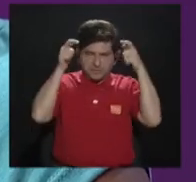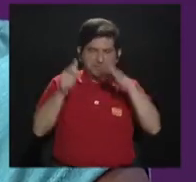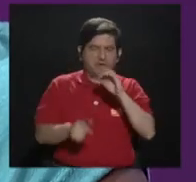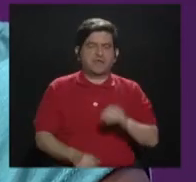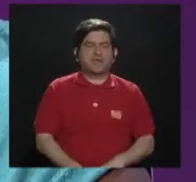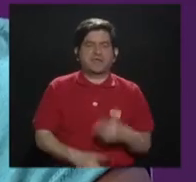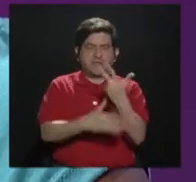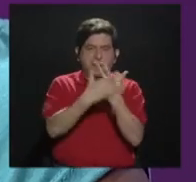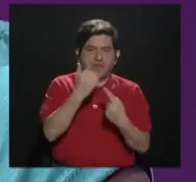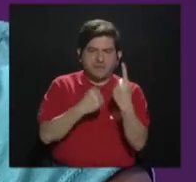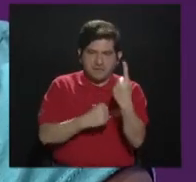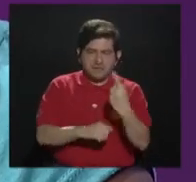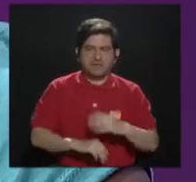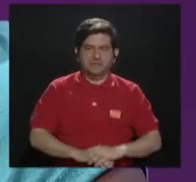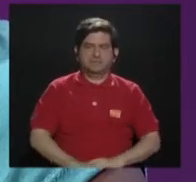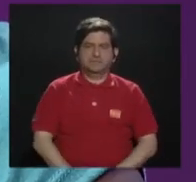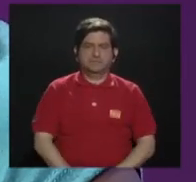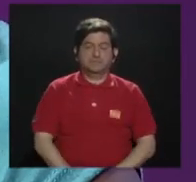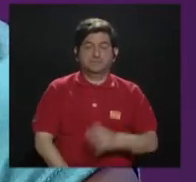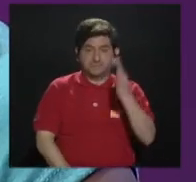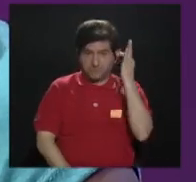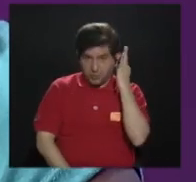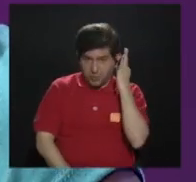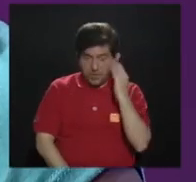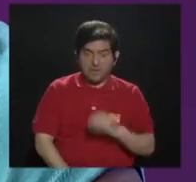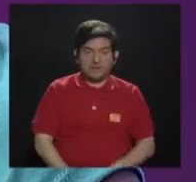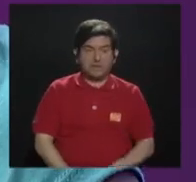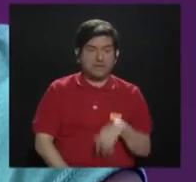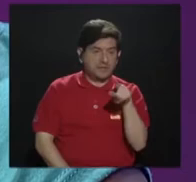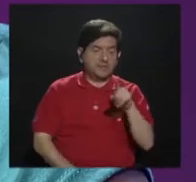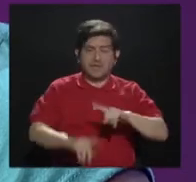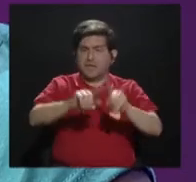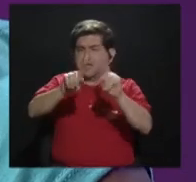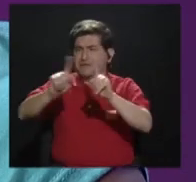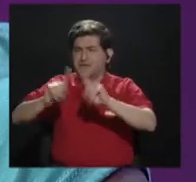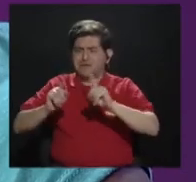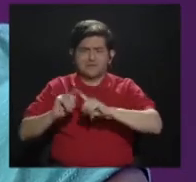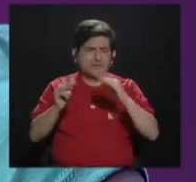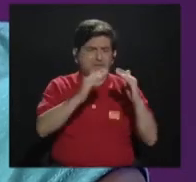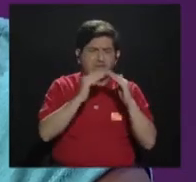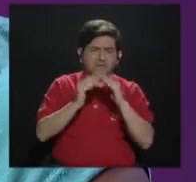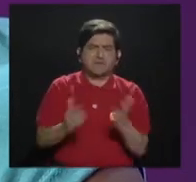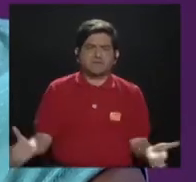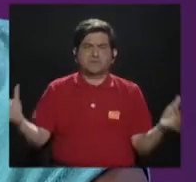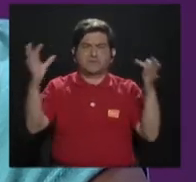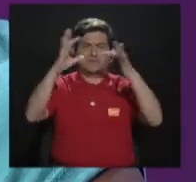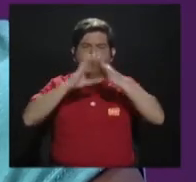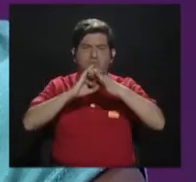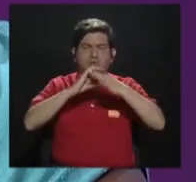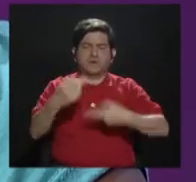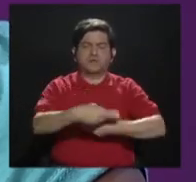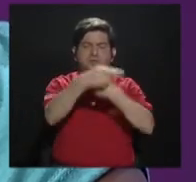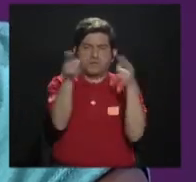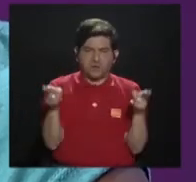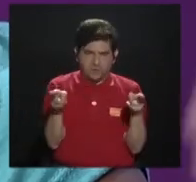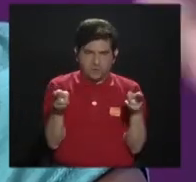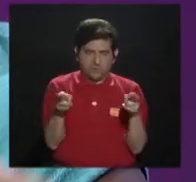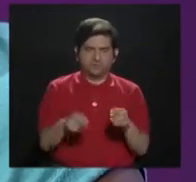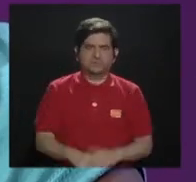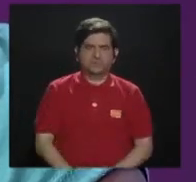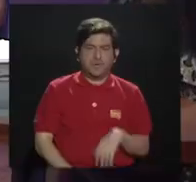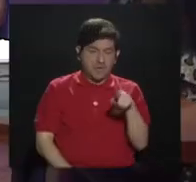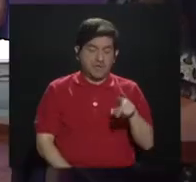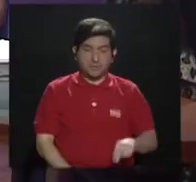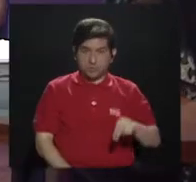Trinidad. Mujeres que están de diferente, que nos juntamos como región